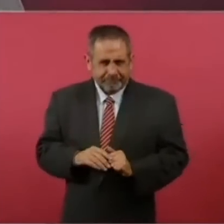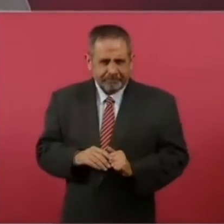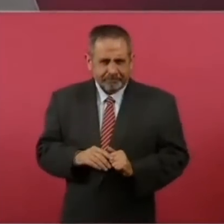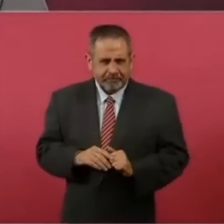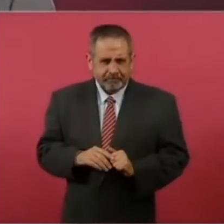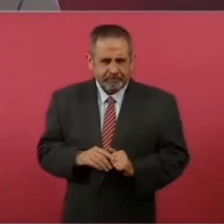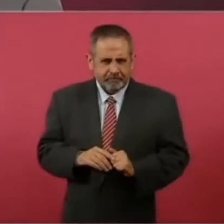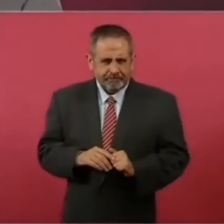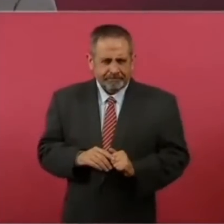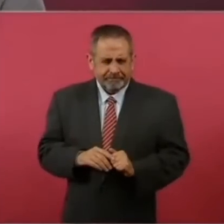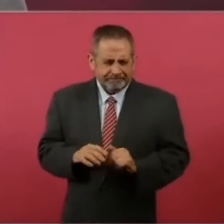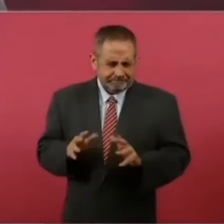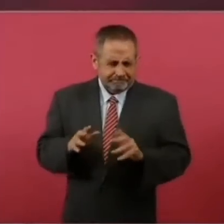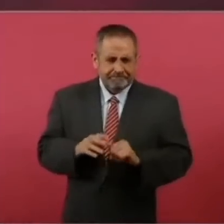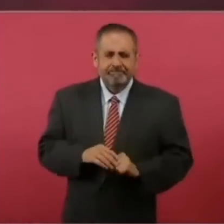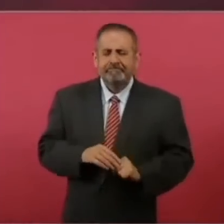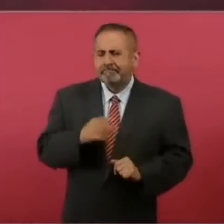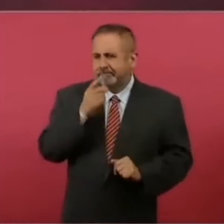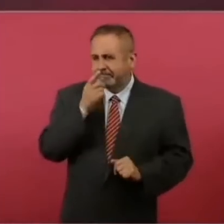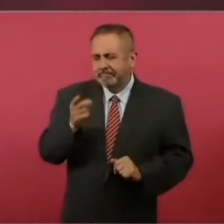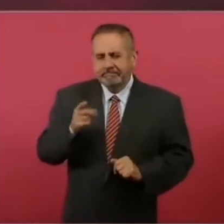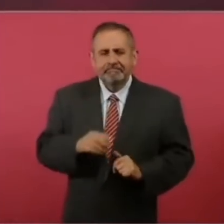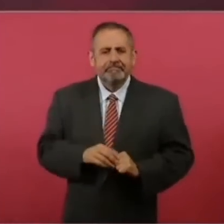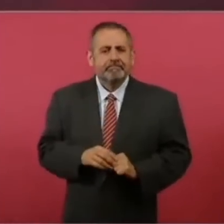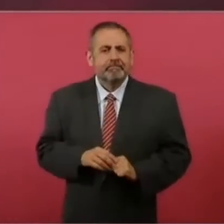Ayer me contaron